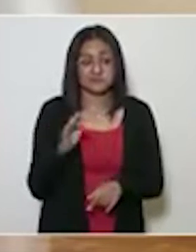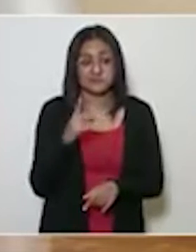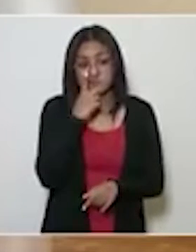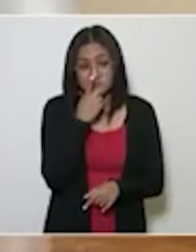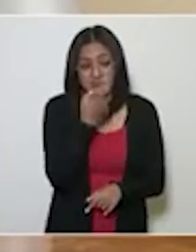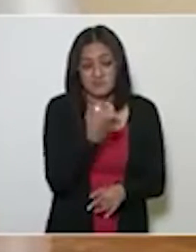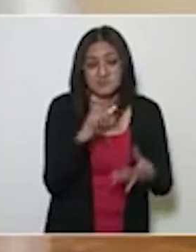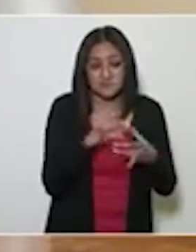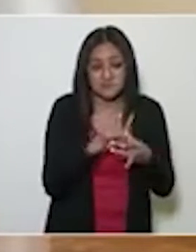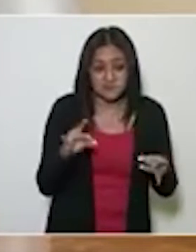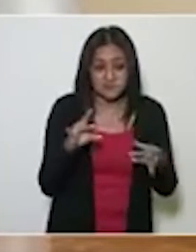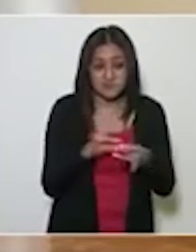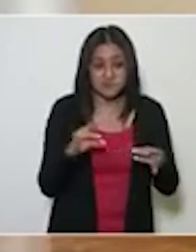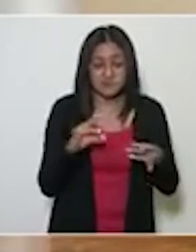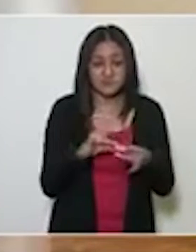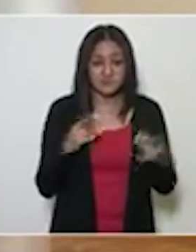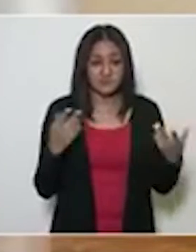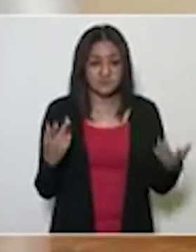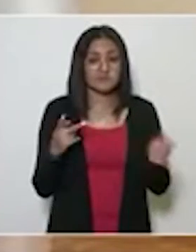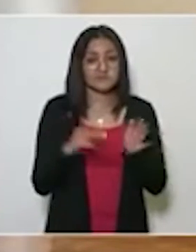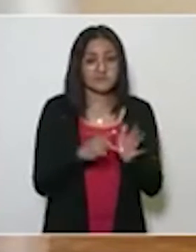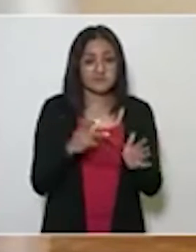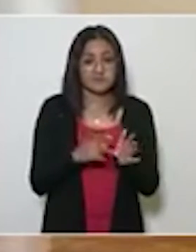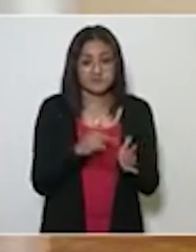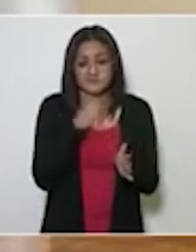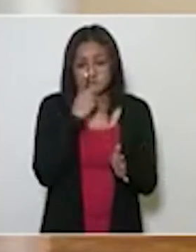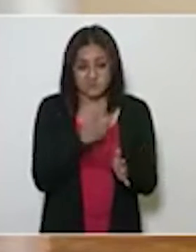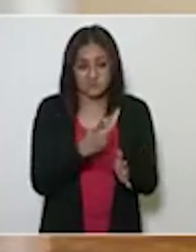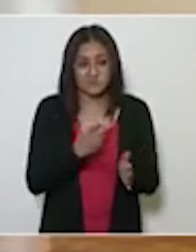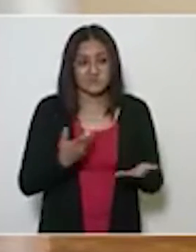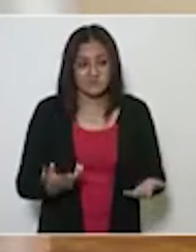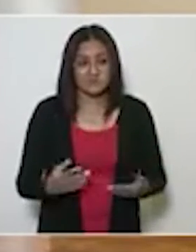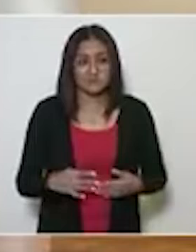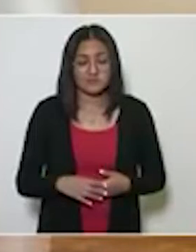que explicarlo, explicarlo, repetirlo, repetirlo.